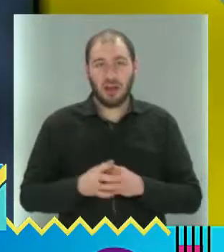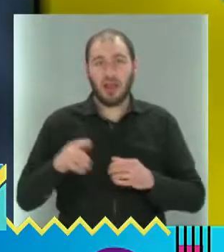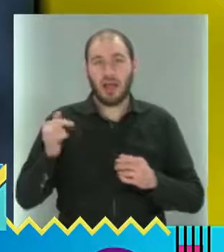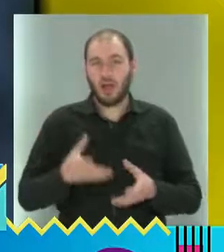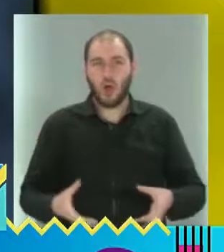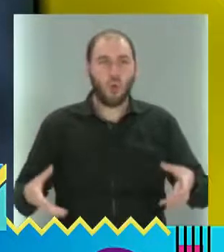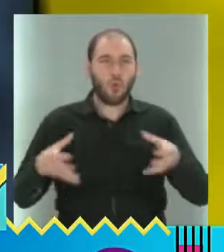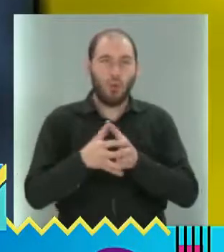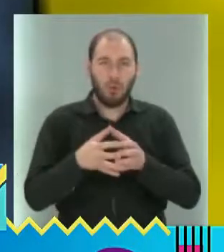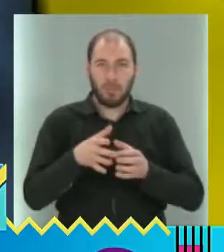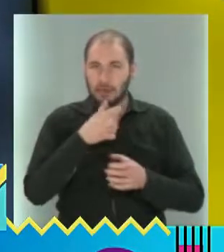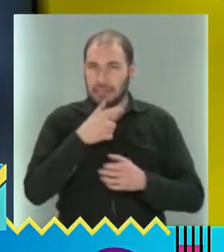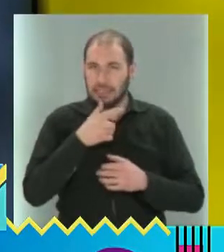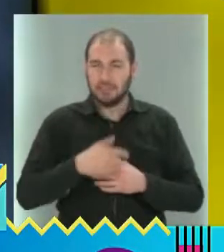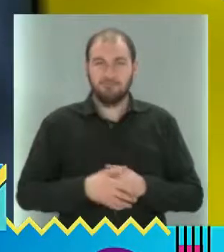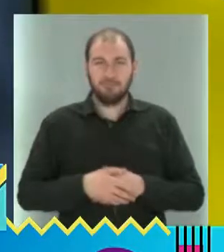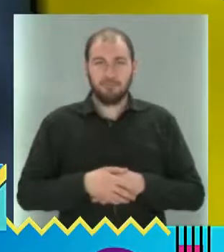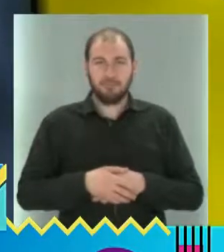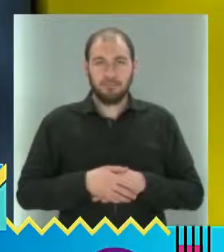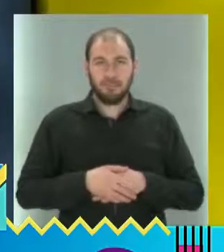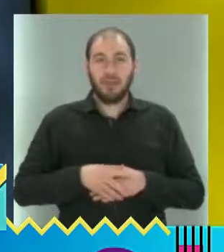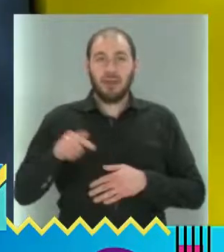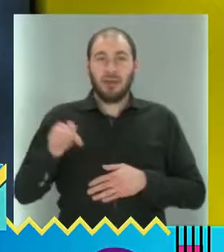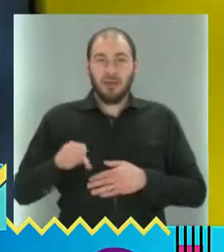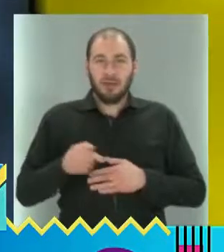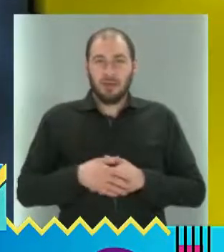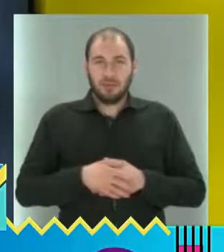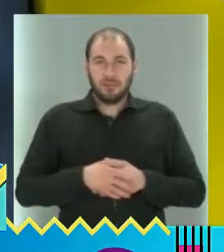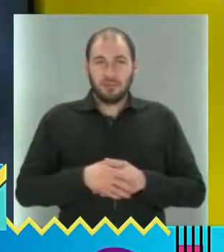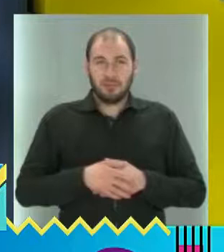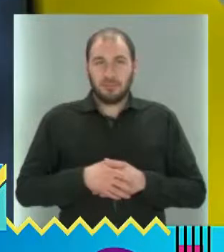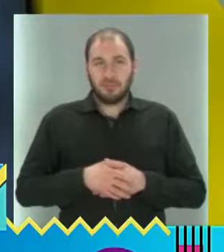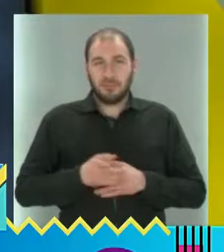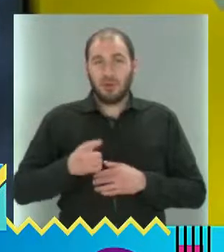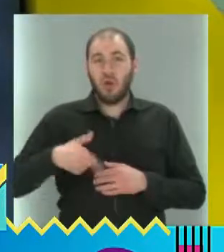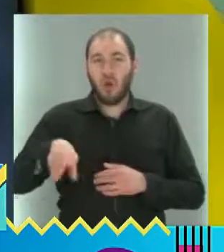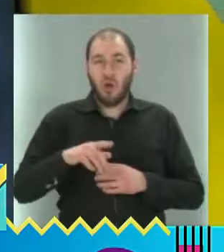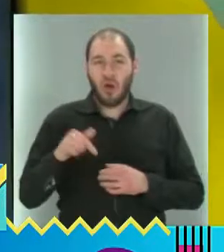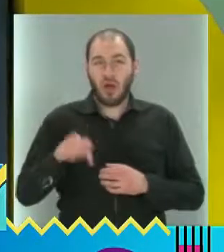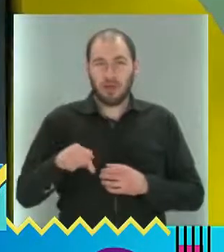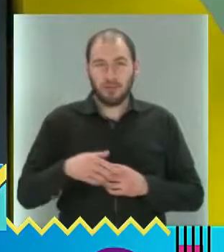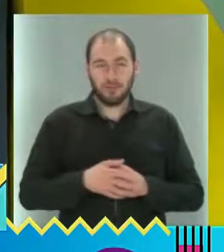combo que creo que ciertamente, digamos, no estaba